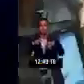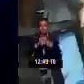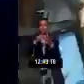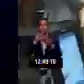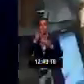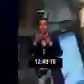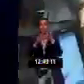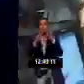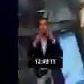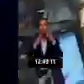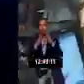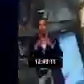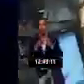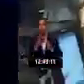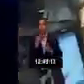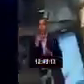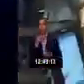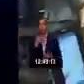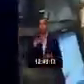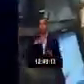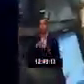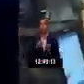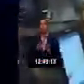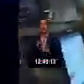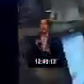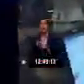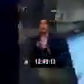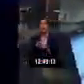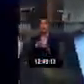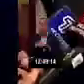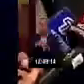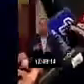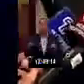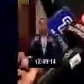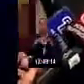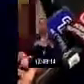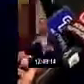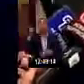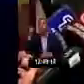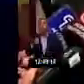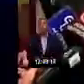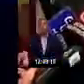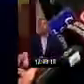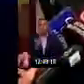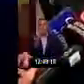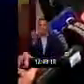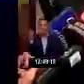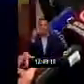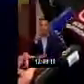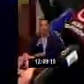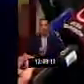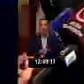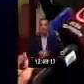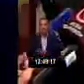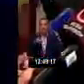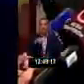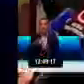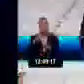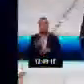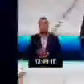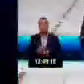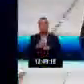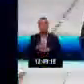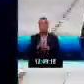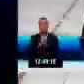empiece un proceso de investigación de cómo se habría concretado la filtración de estos datos. Que en el plazo máximo de 15 días comparezcan